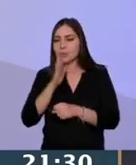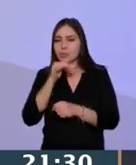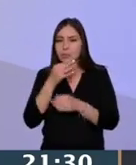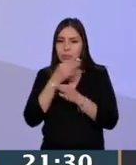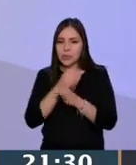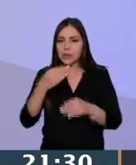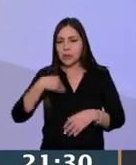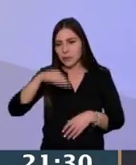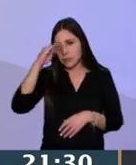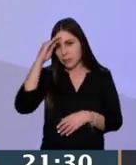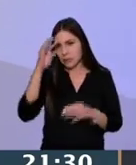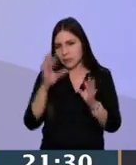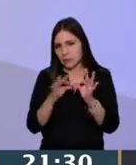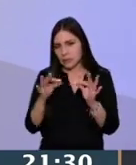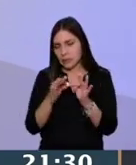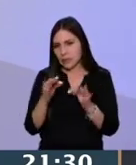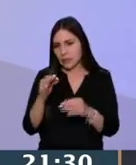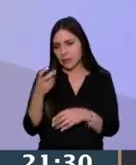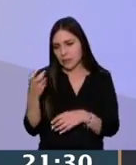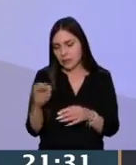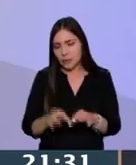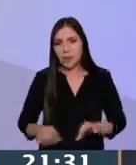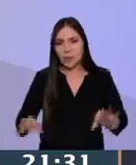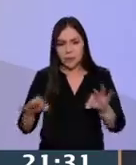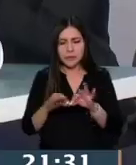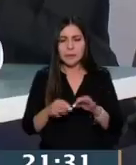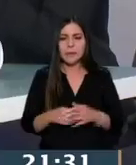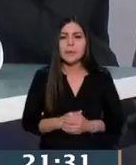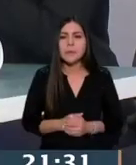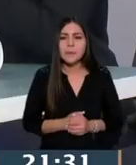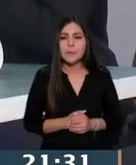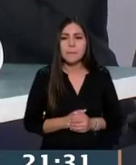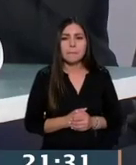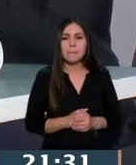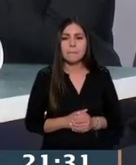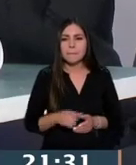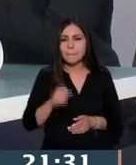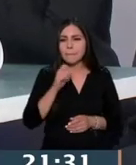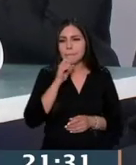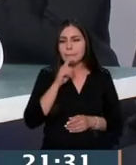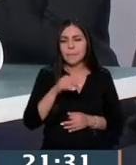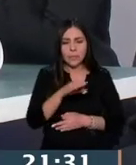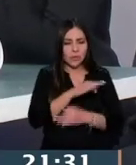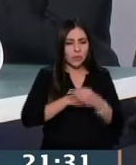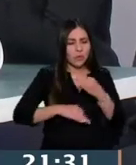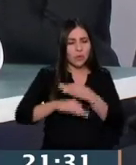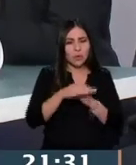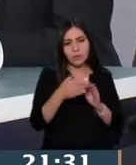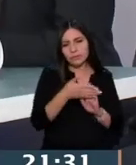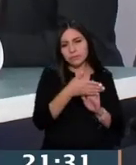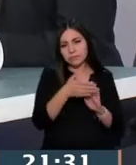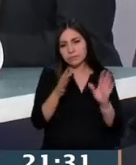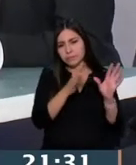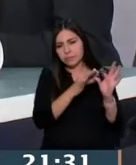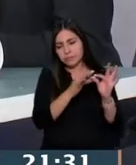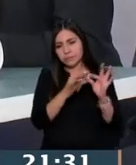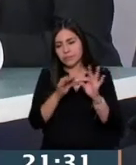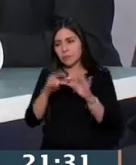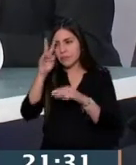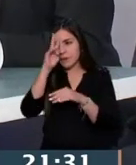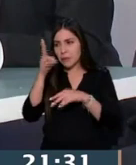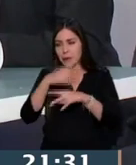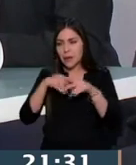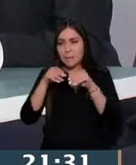que es pertinente comentarlo. El hecho de que todas estas narrativas se amplificaron en redes sociales a través de bots. Así